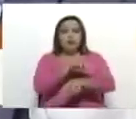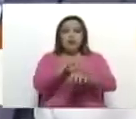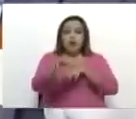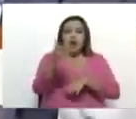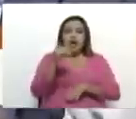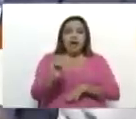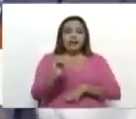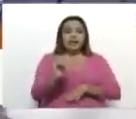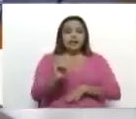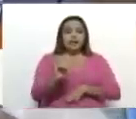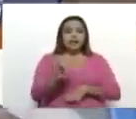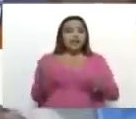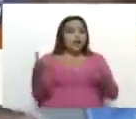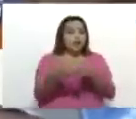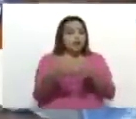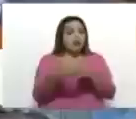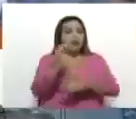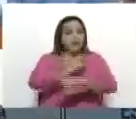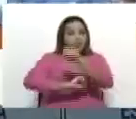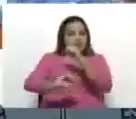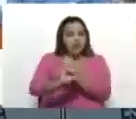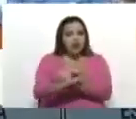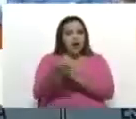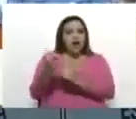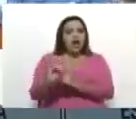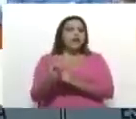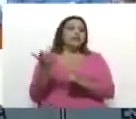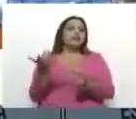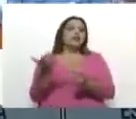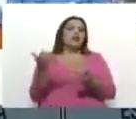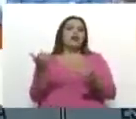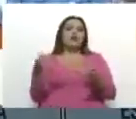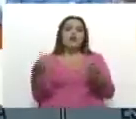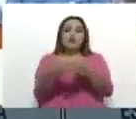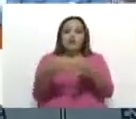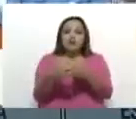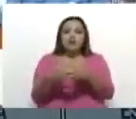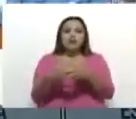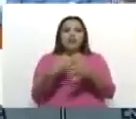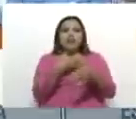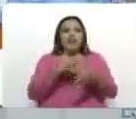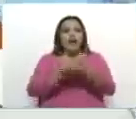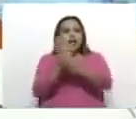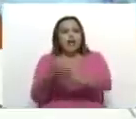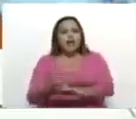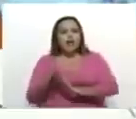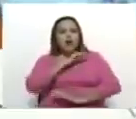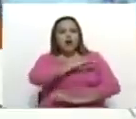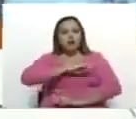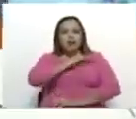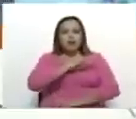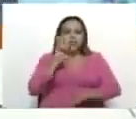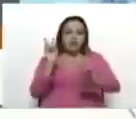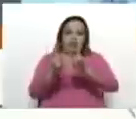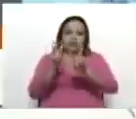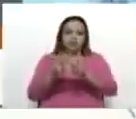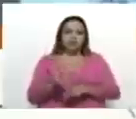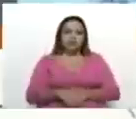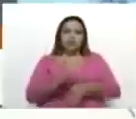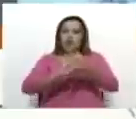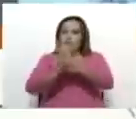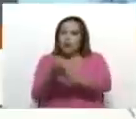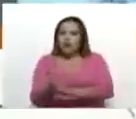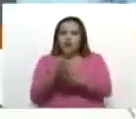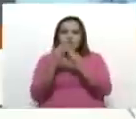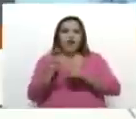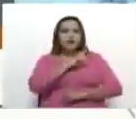de los postulados que estaban allí defendiéndose eran los postulados de acabar con la gran misión vivienda Venezuela de acabar con